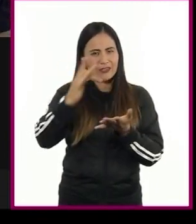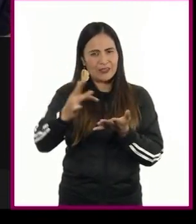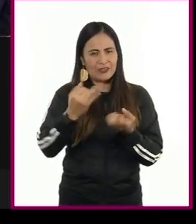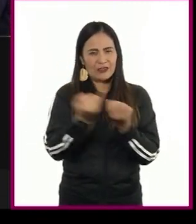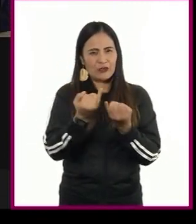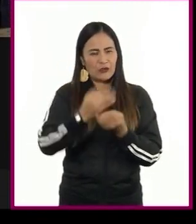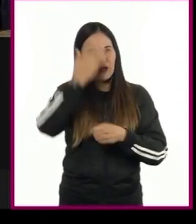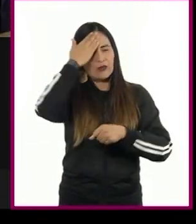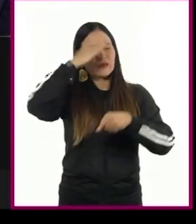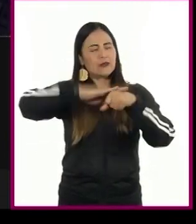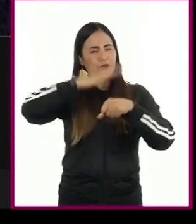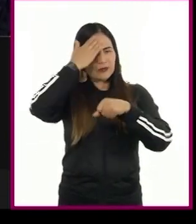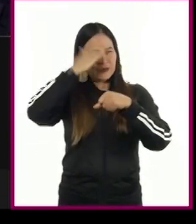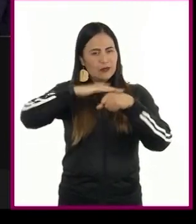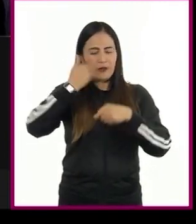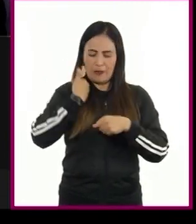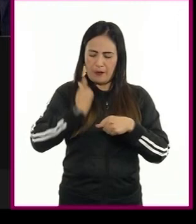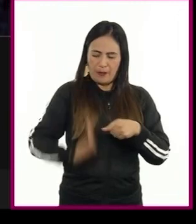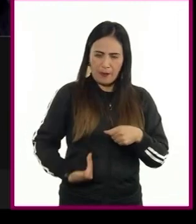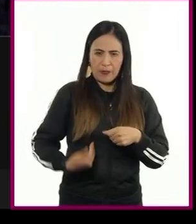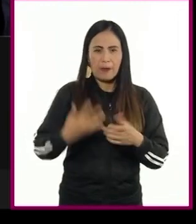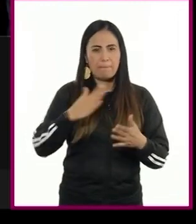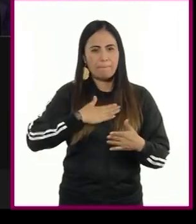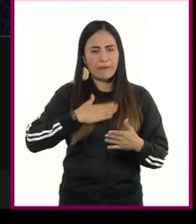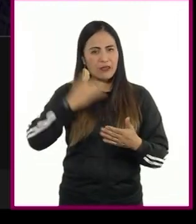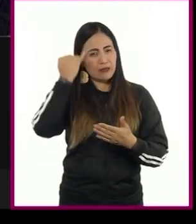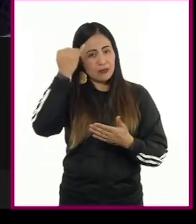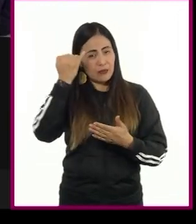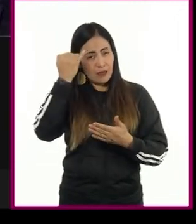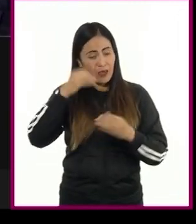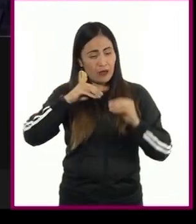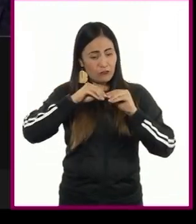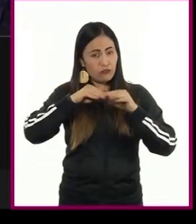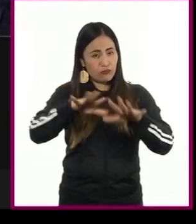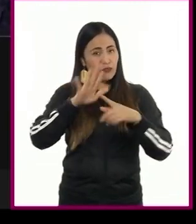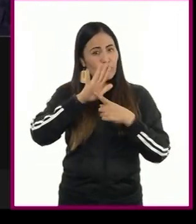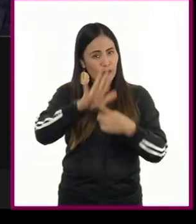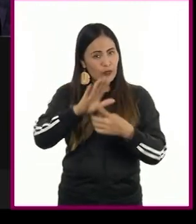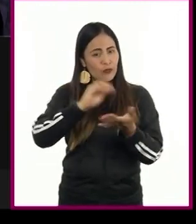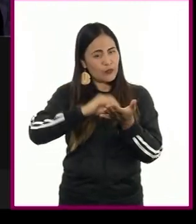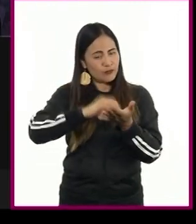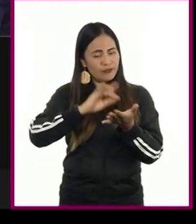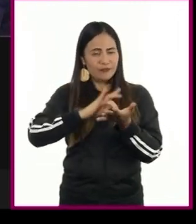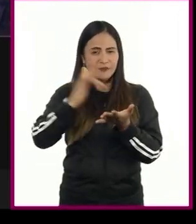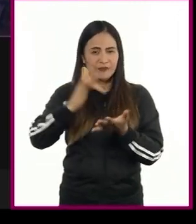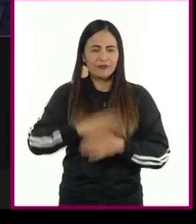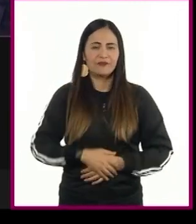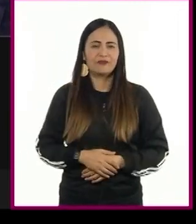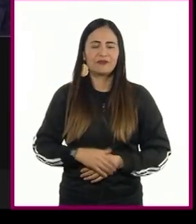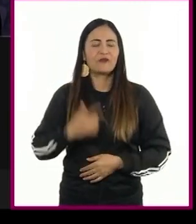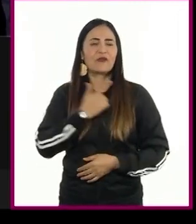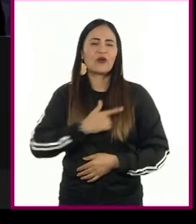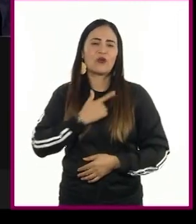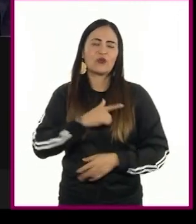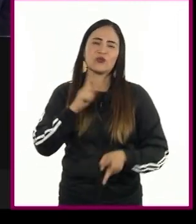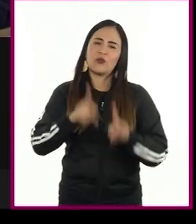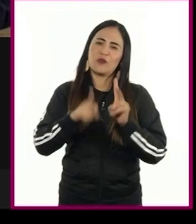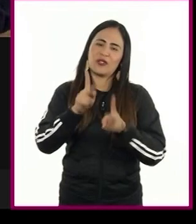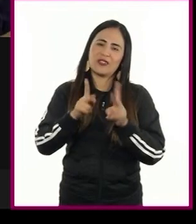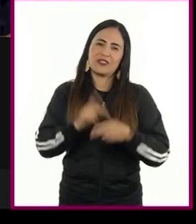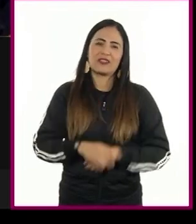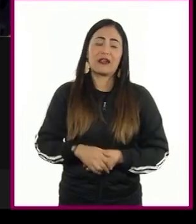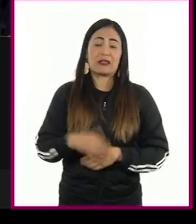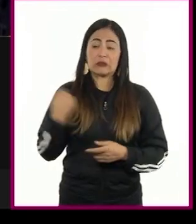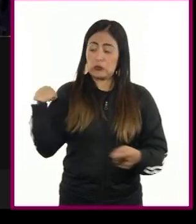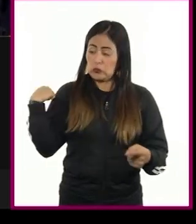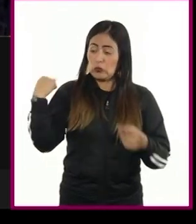rescatar mis obras en beneficio del conocimiento actual. Fue un gusto charlar con ustedes a más de